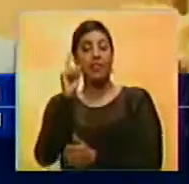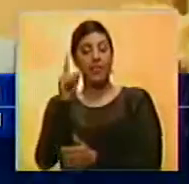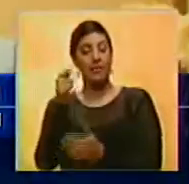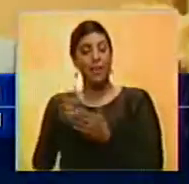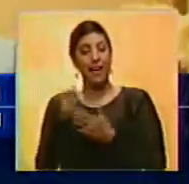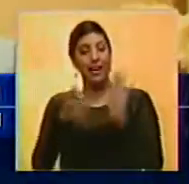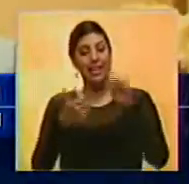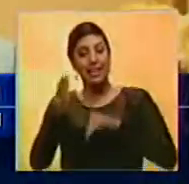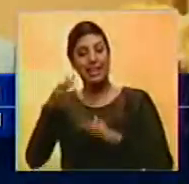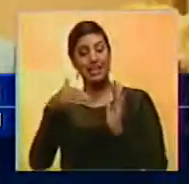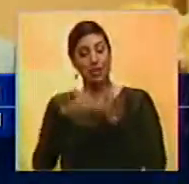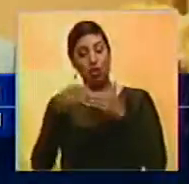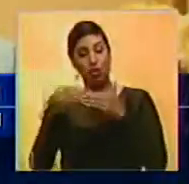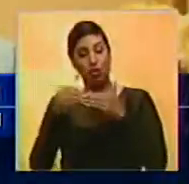quince mil euros de multa